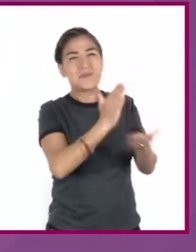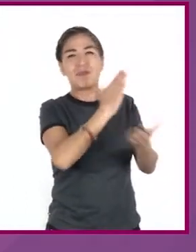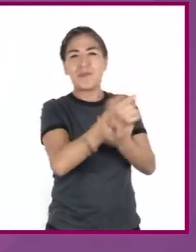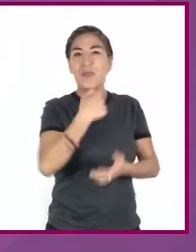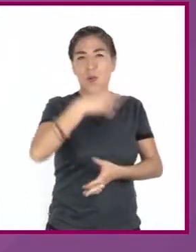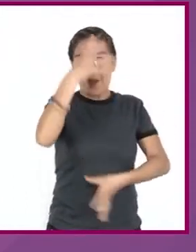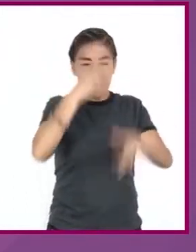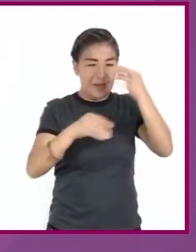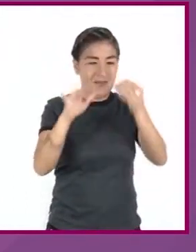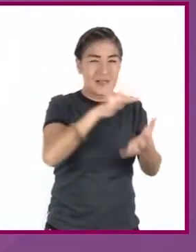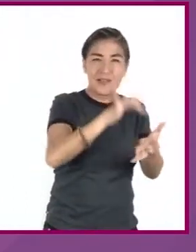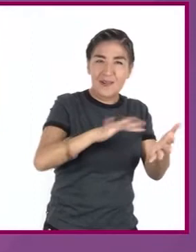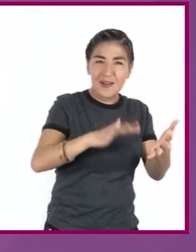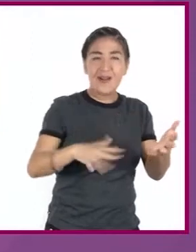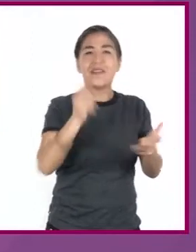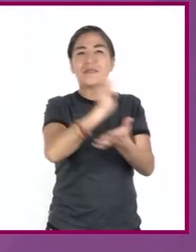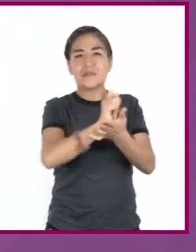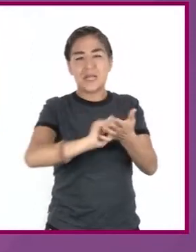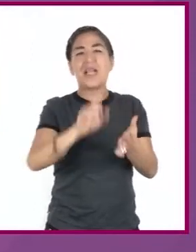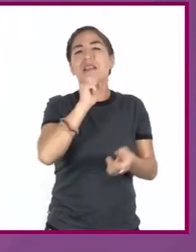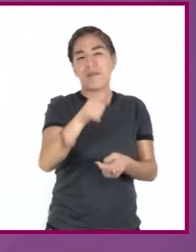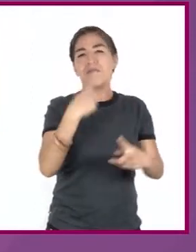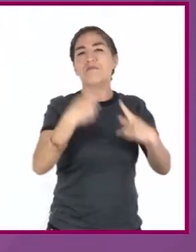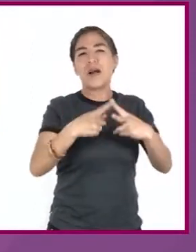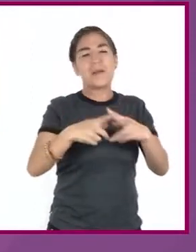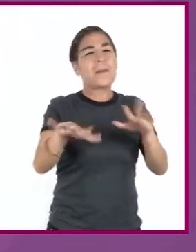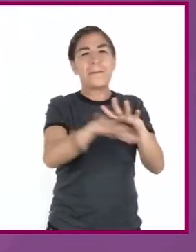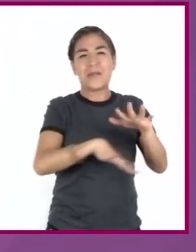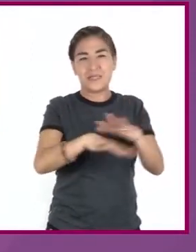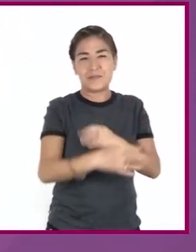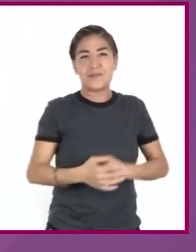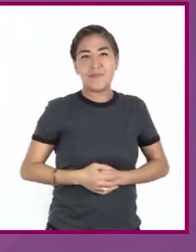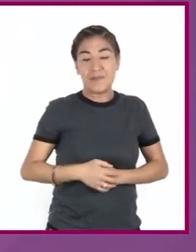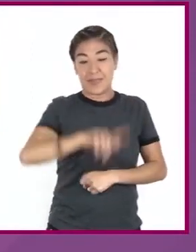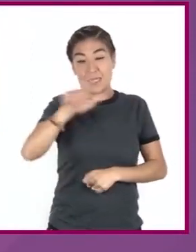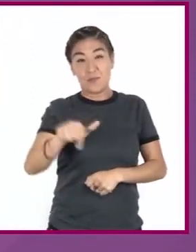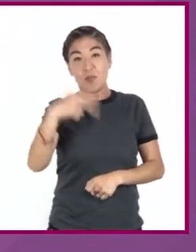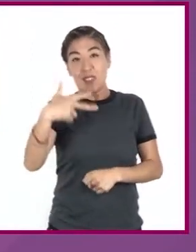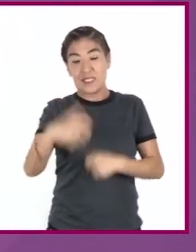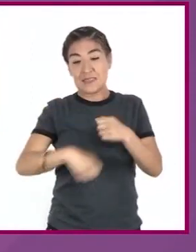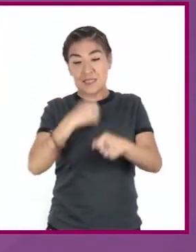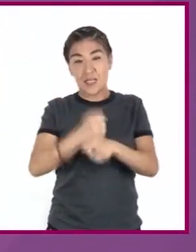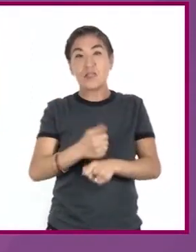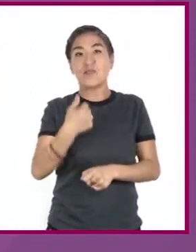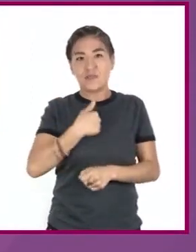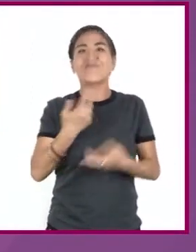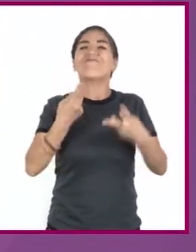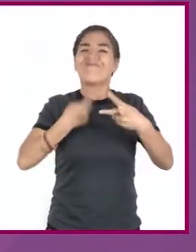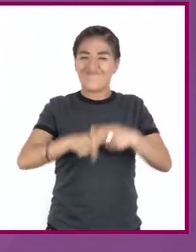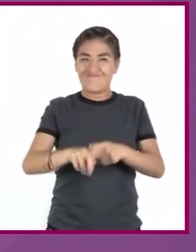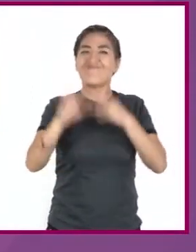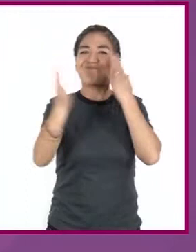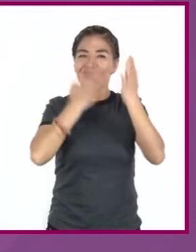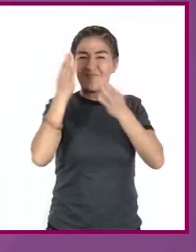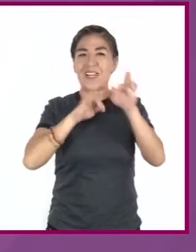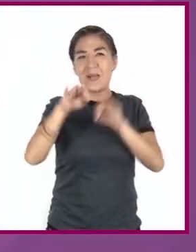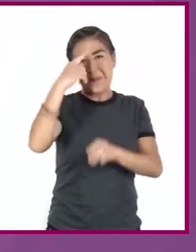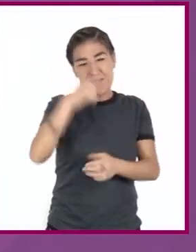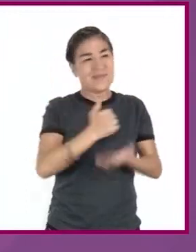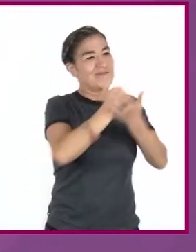escribir, así como matemáticas básicas. A los 13 años, tuve que empezar a trabajar para ayudar a mis